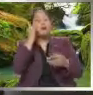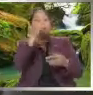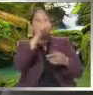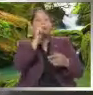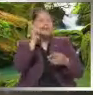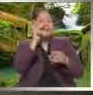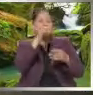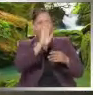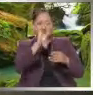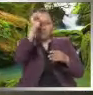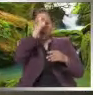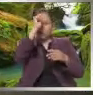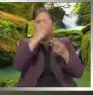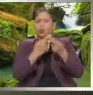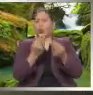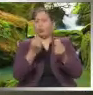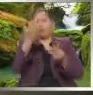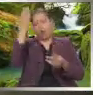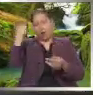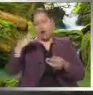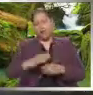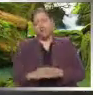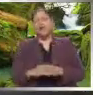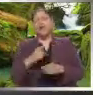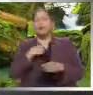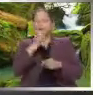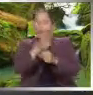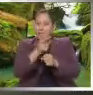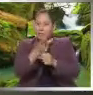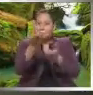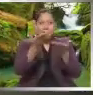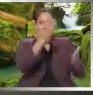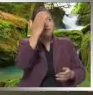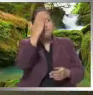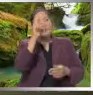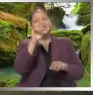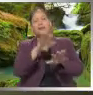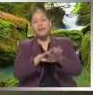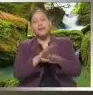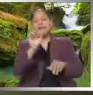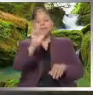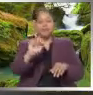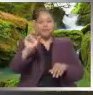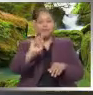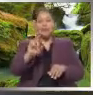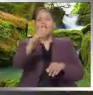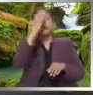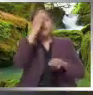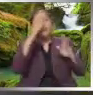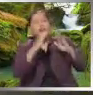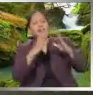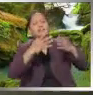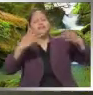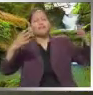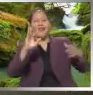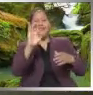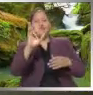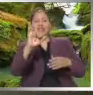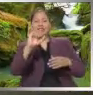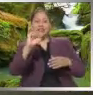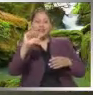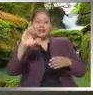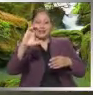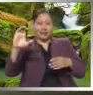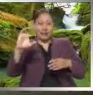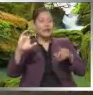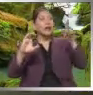semana, Juan. Por supuesto, yo los invito a que recorran Tlalpan durante este fin de semana, que conozcan la casa Frisac, esta casa donde yo